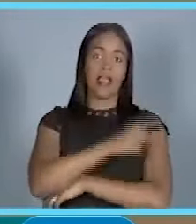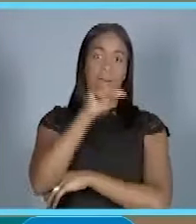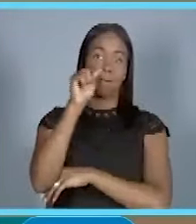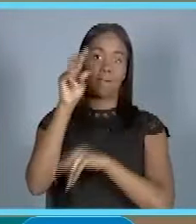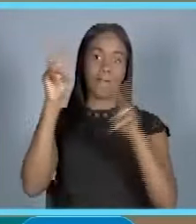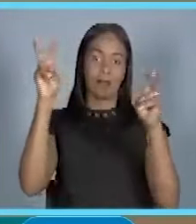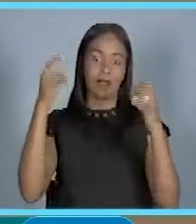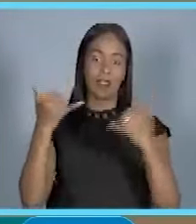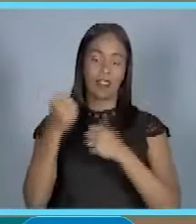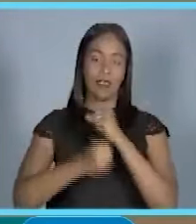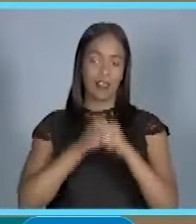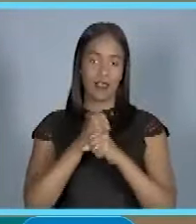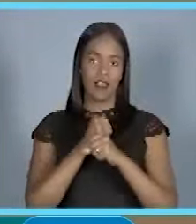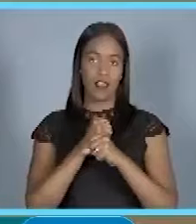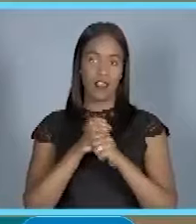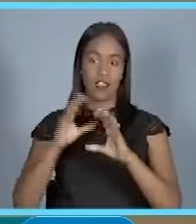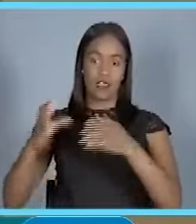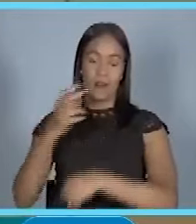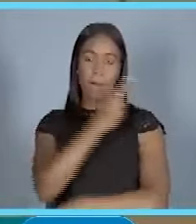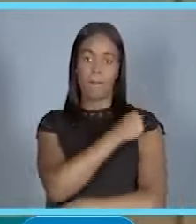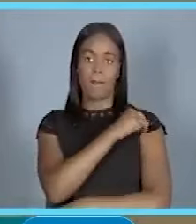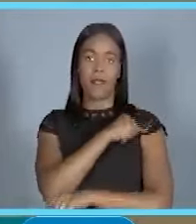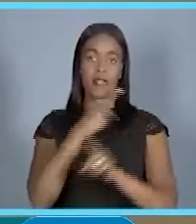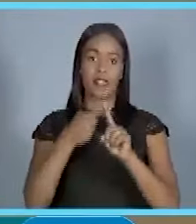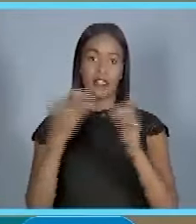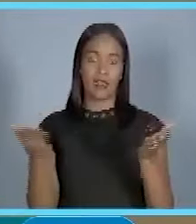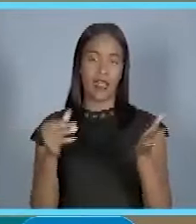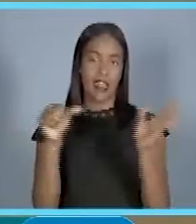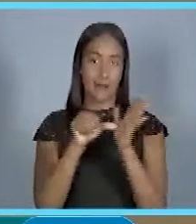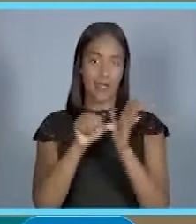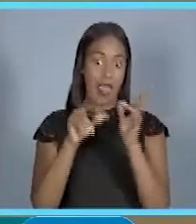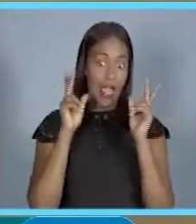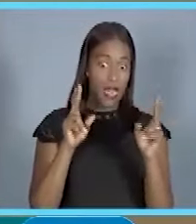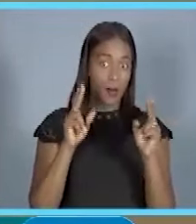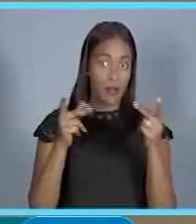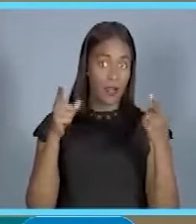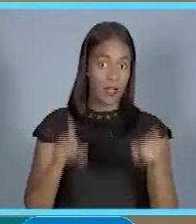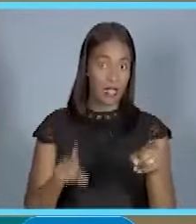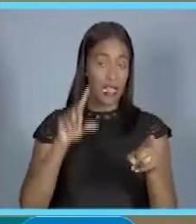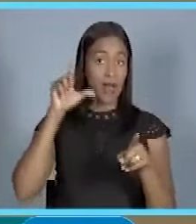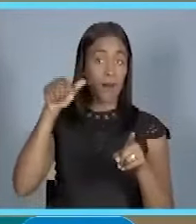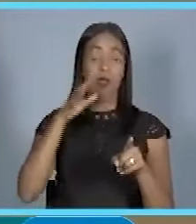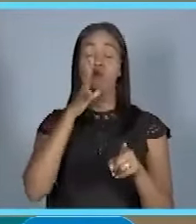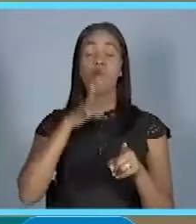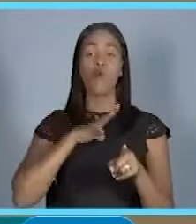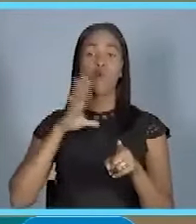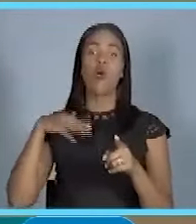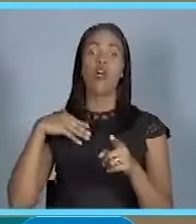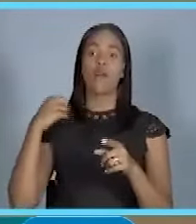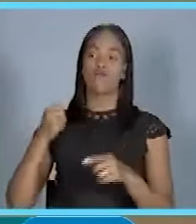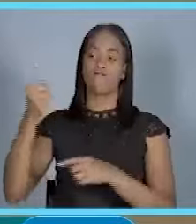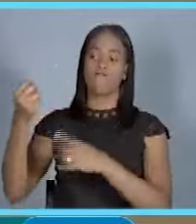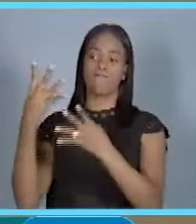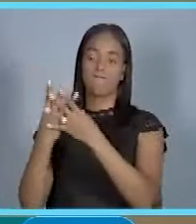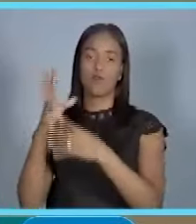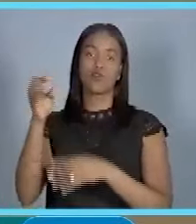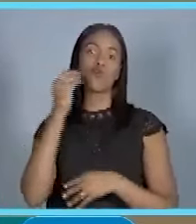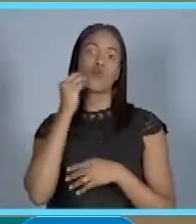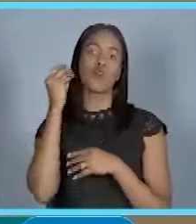enero de este año, en un centro médico de la capital. Inmediatamente después, la mujer fue arrestada en el lugar